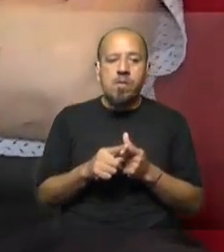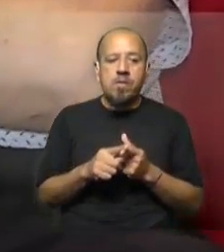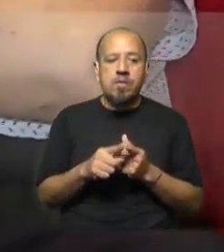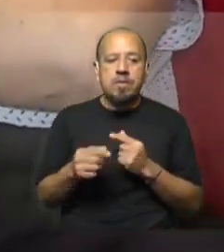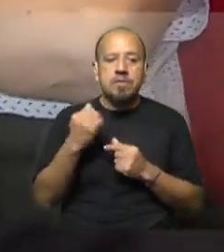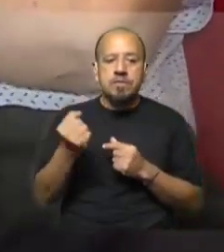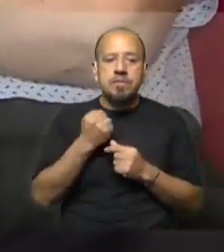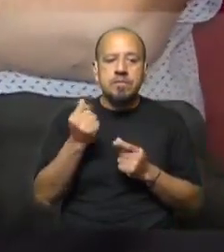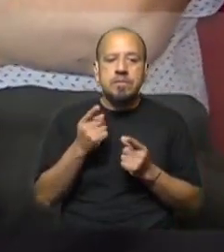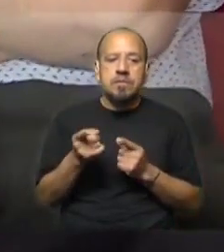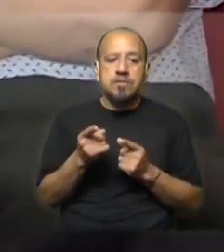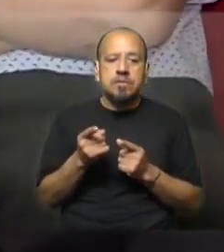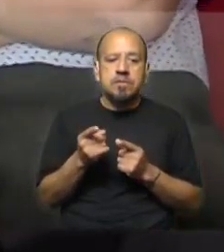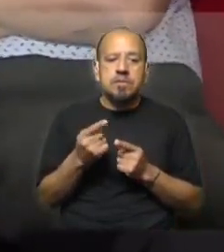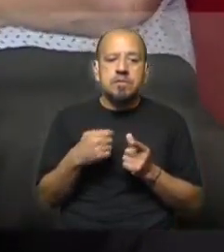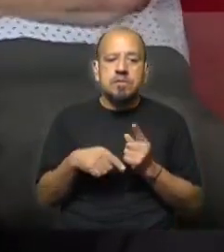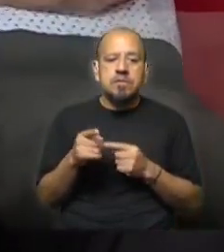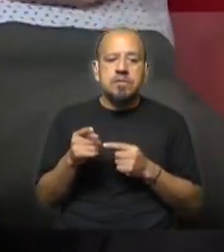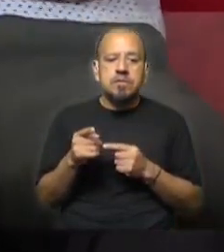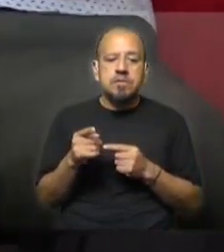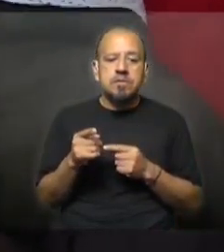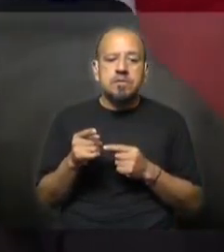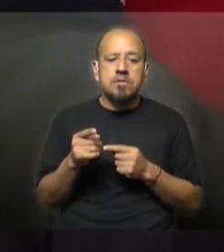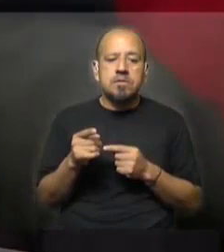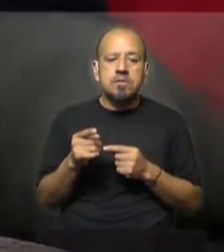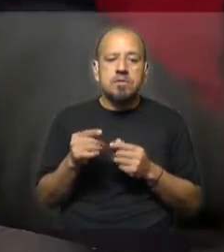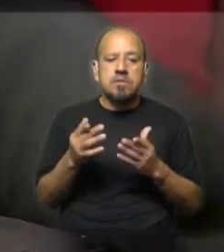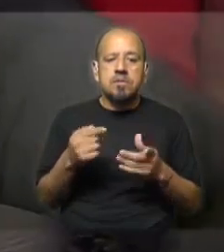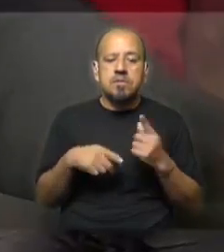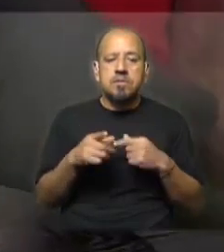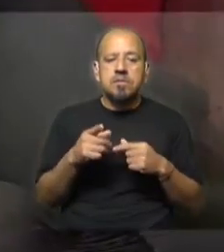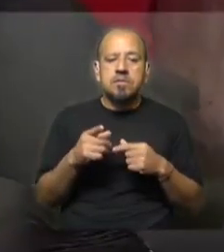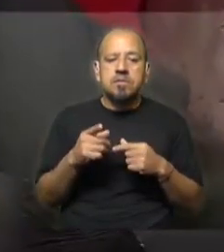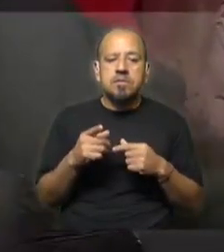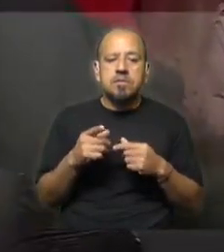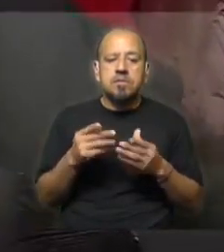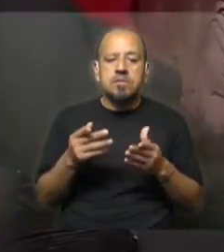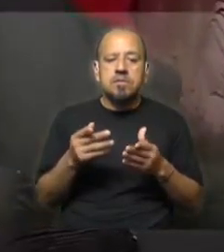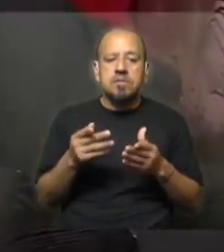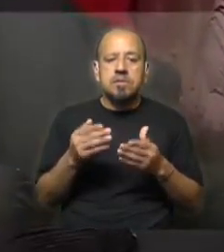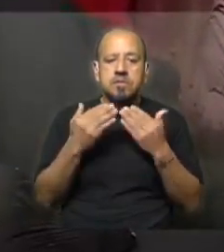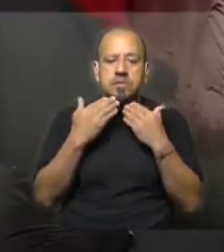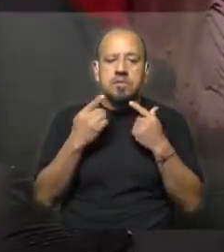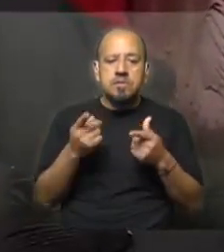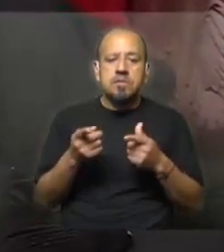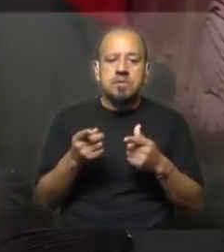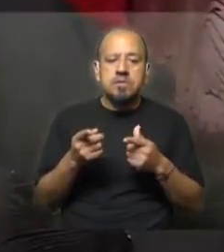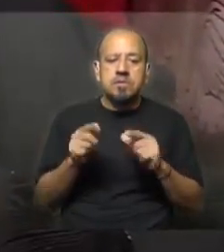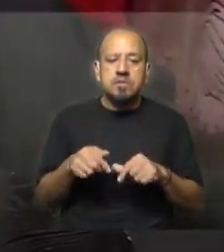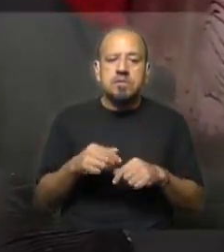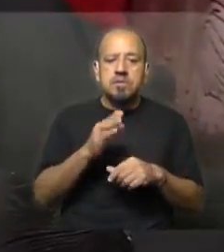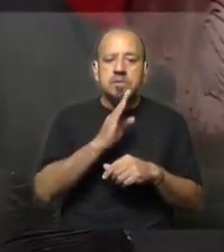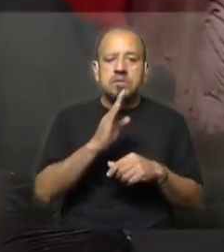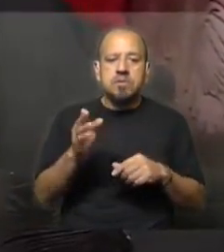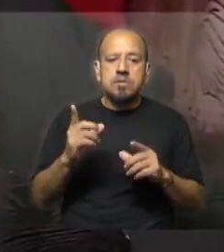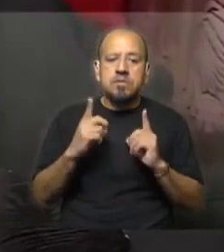muy importantes, muy, muy conmovedoras. Les agradezco mucho por estos minutos, Martín, Isaac. Éxitos con este libro, espero